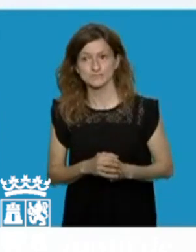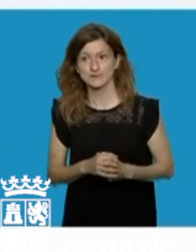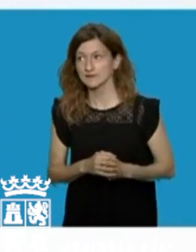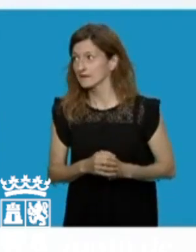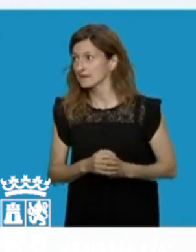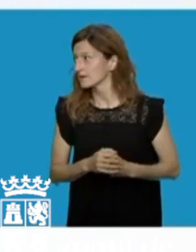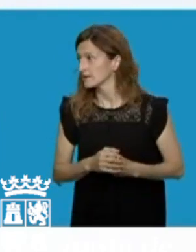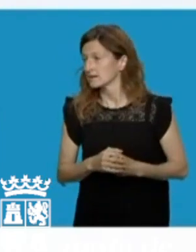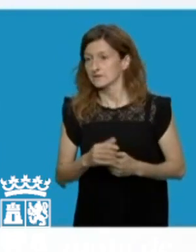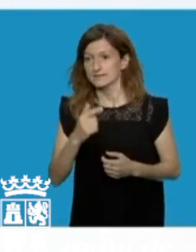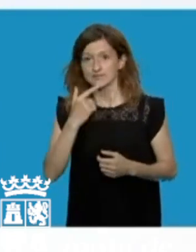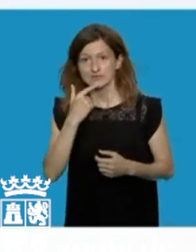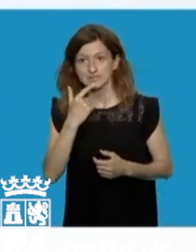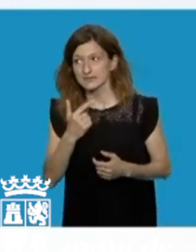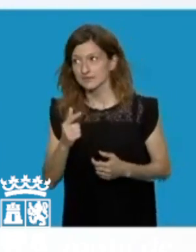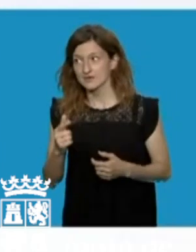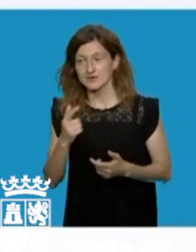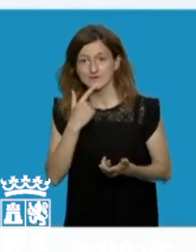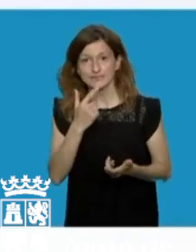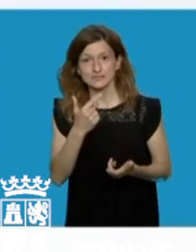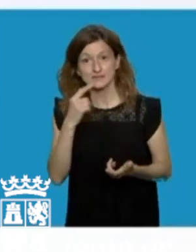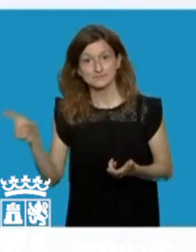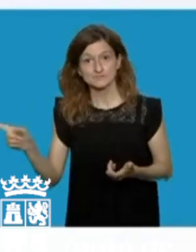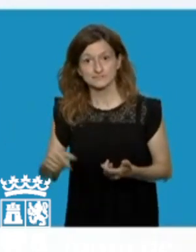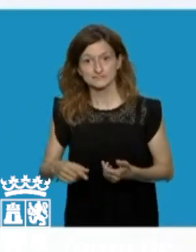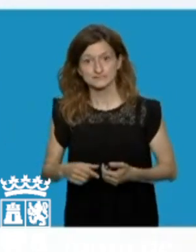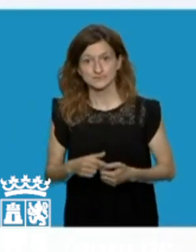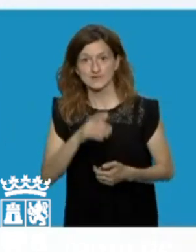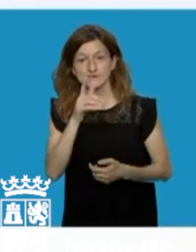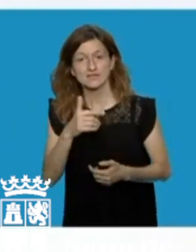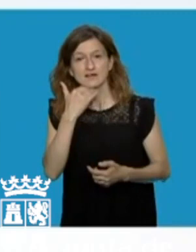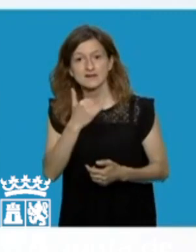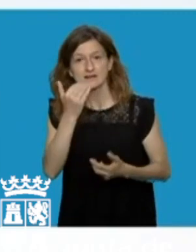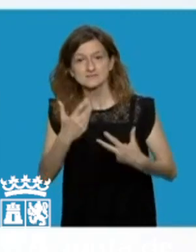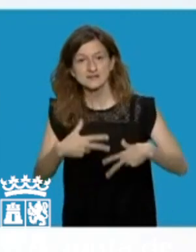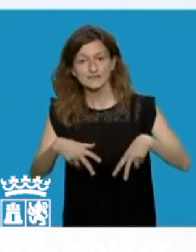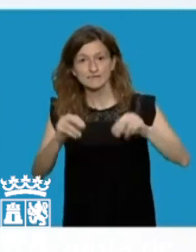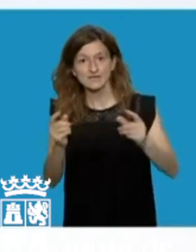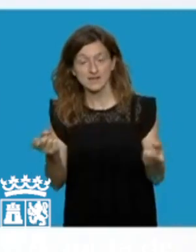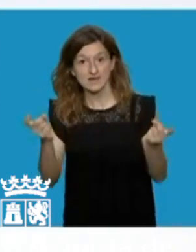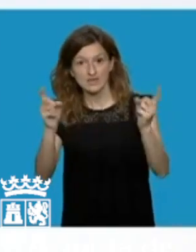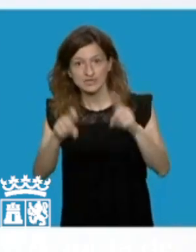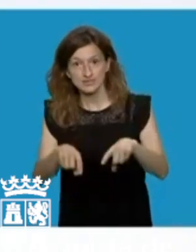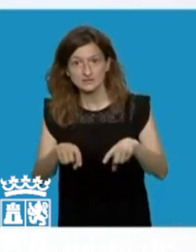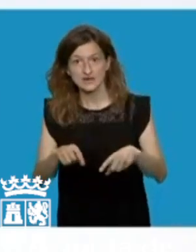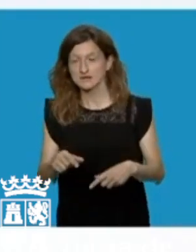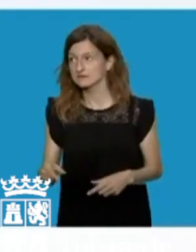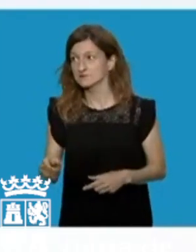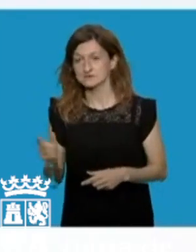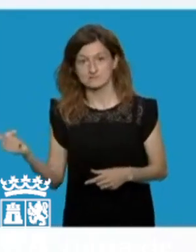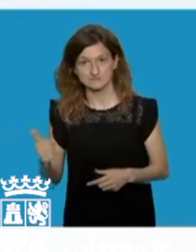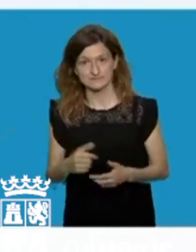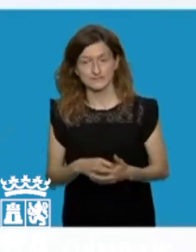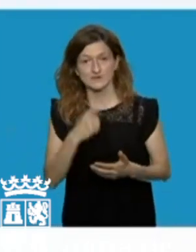19 y también 20 respectivamente, es el momento de ir llegando ya al fin de esta cita y antes de ello vamos a retomar